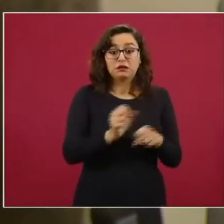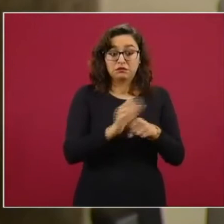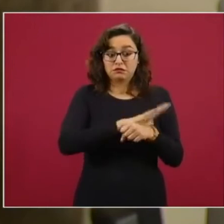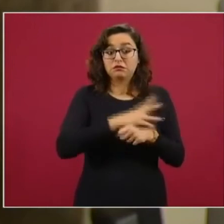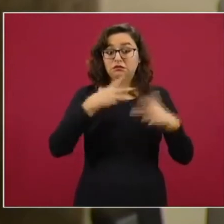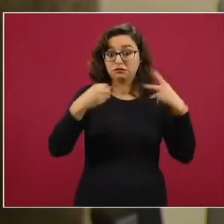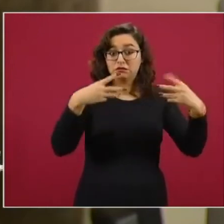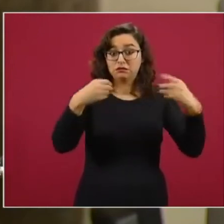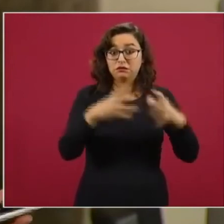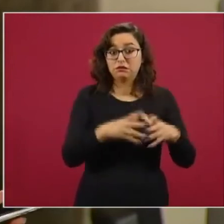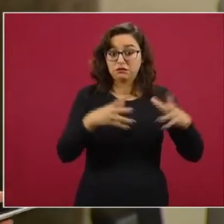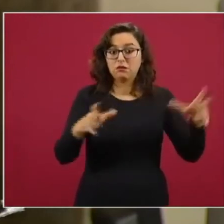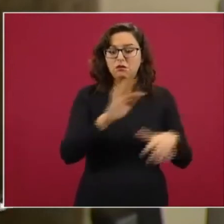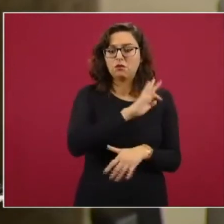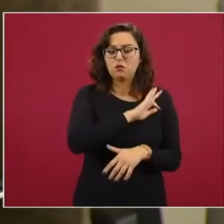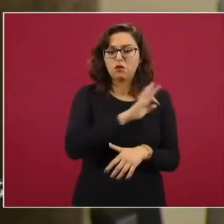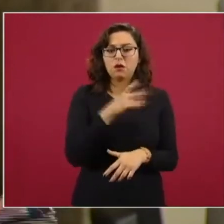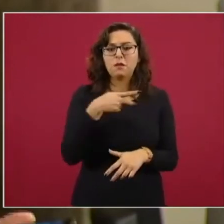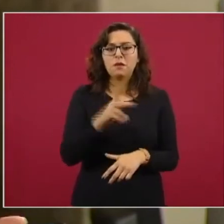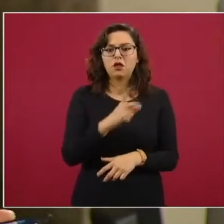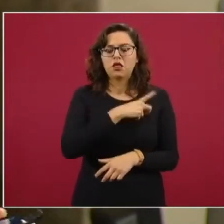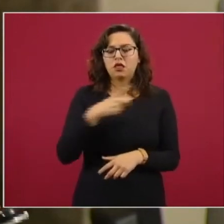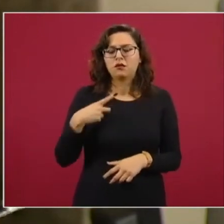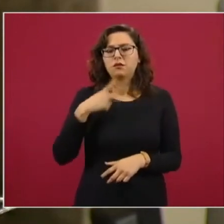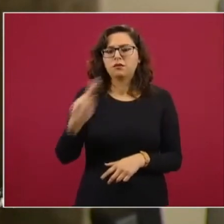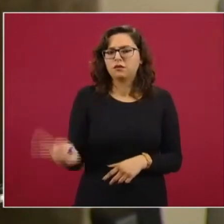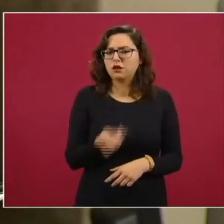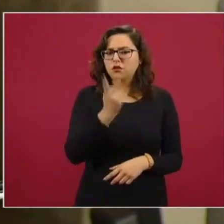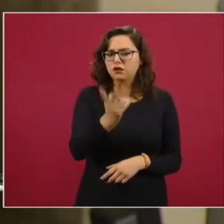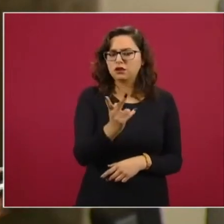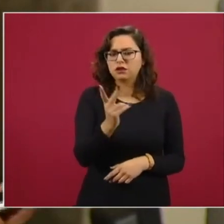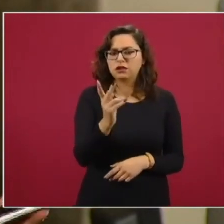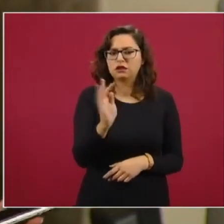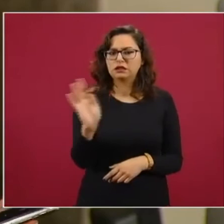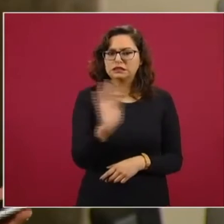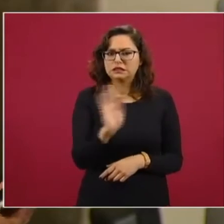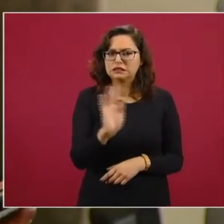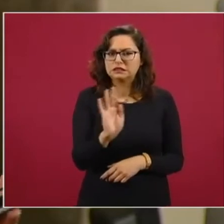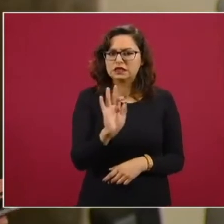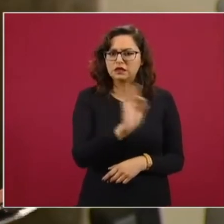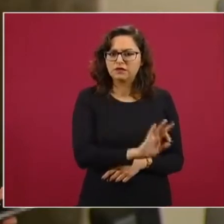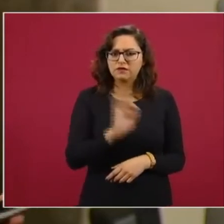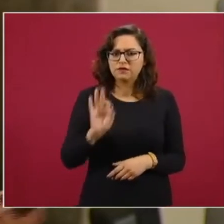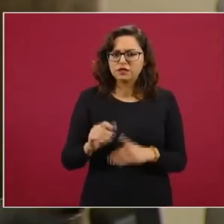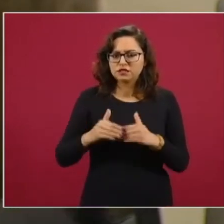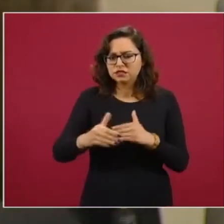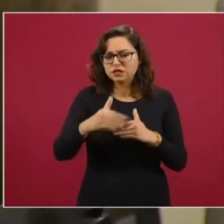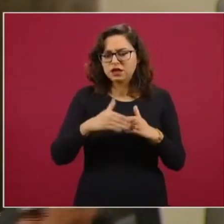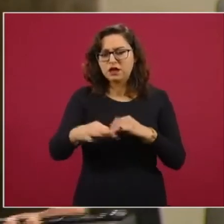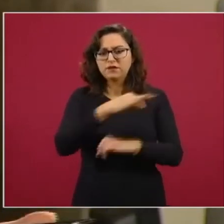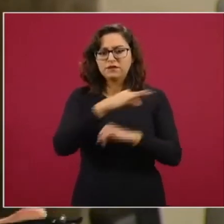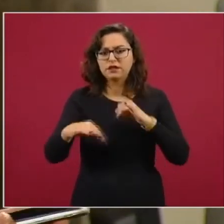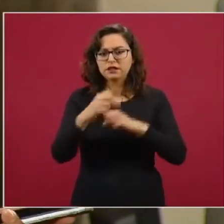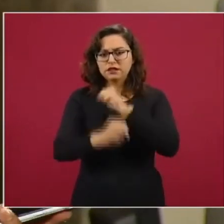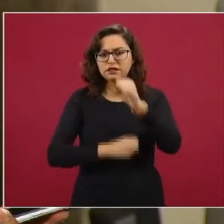también preguntar si esto ha tenido que ver con el asunto de las fechas que se presentan hacia finales de año. Apenas,